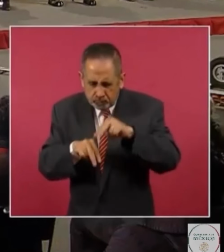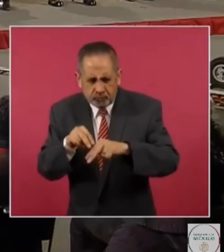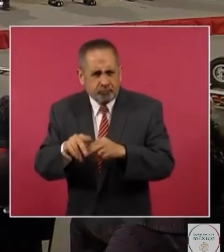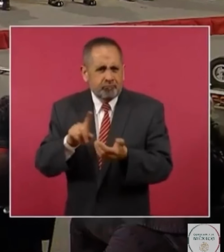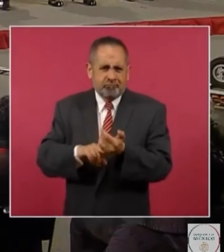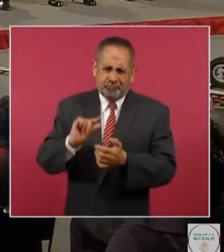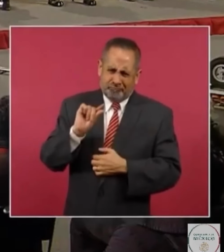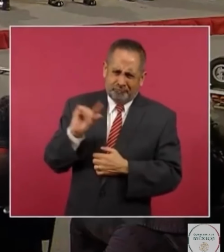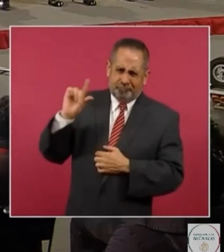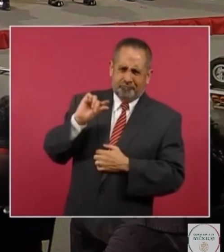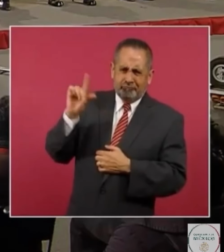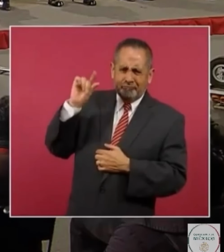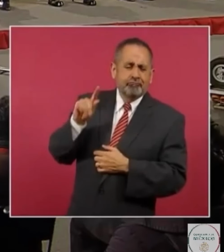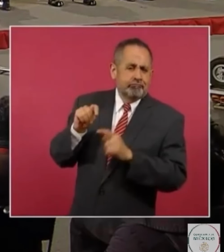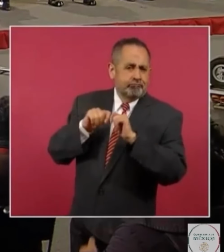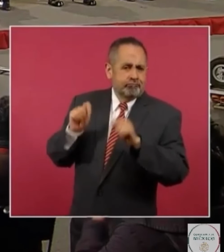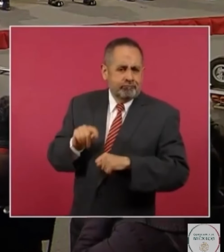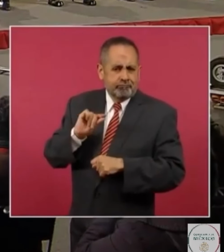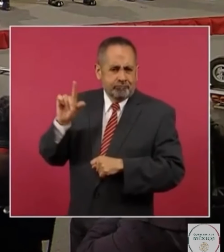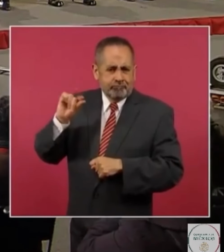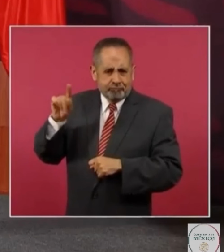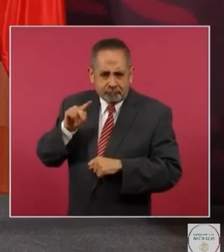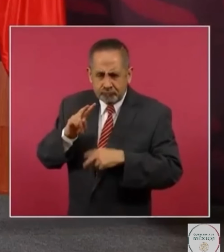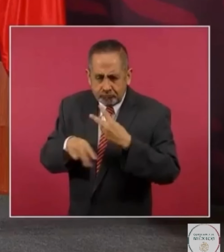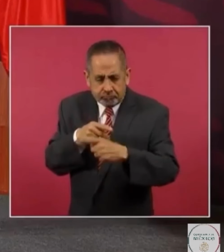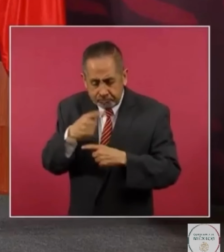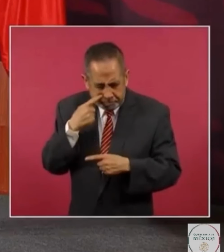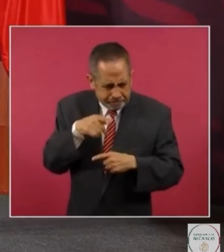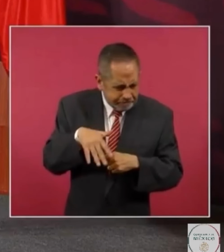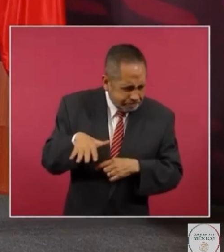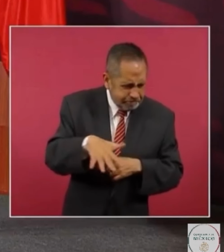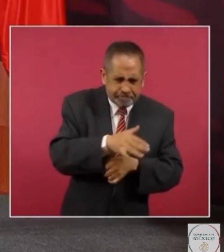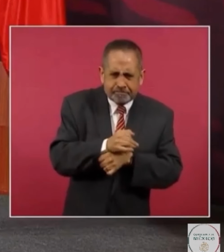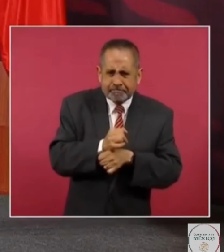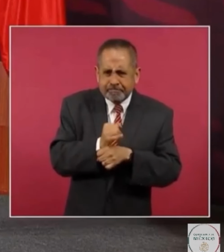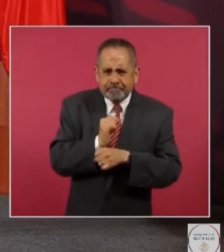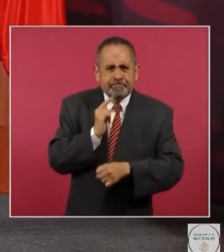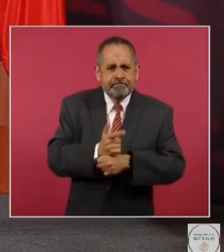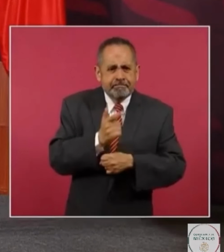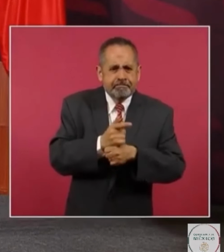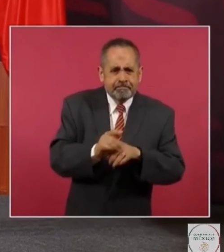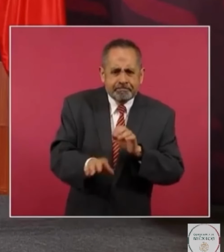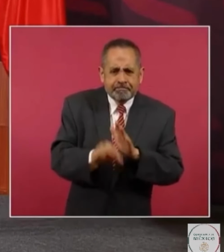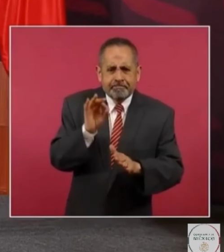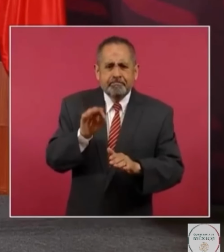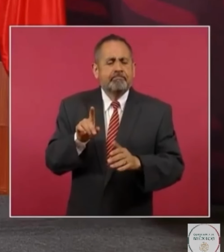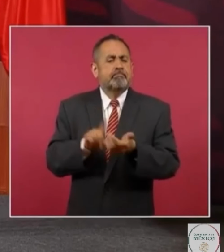en general, que han podido recuperar información de